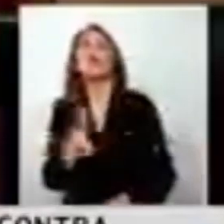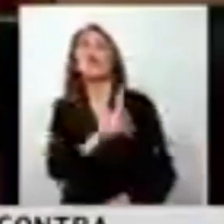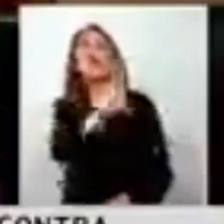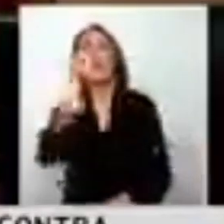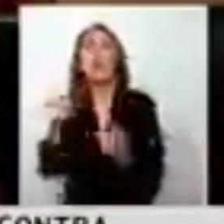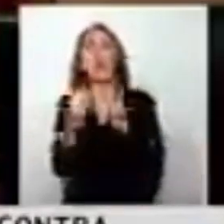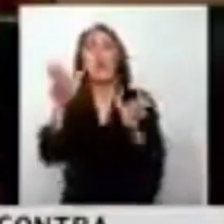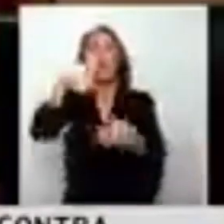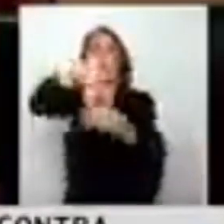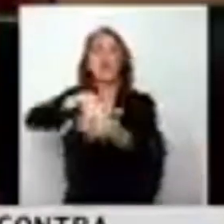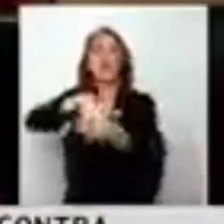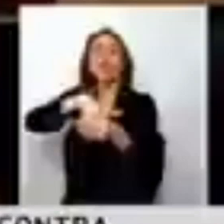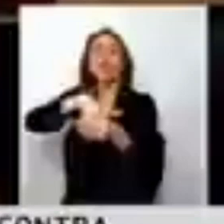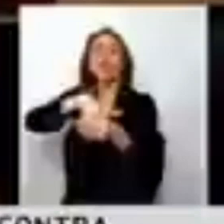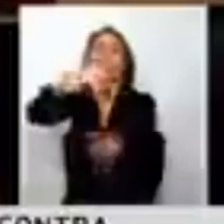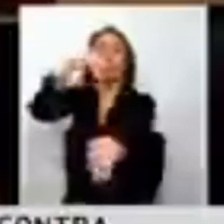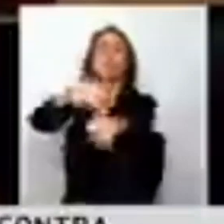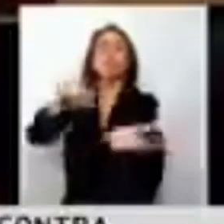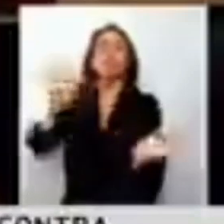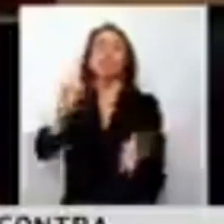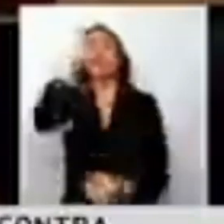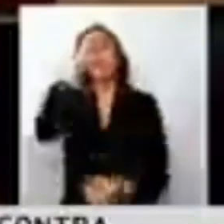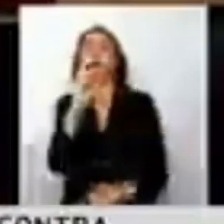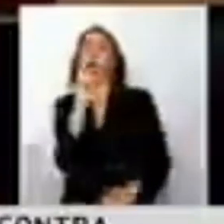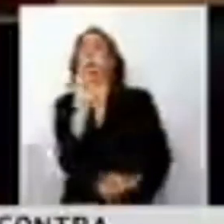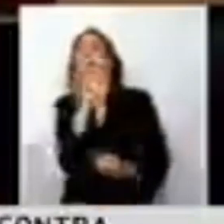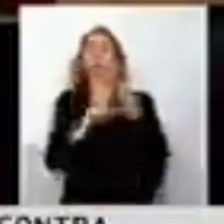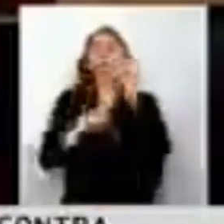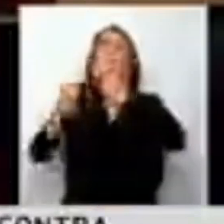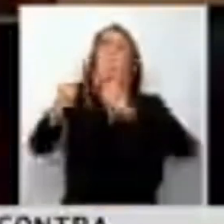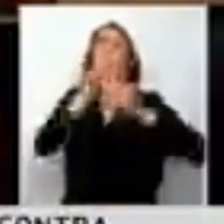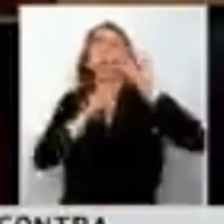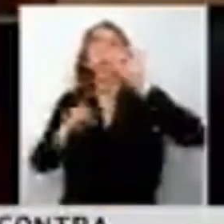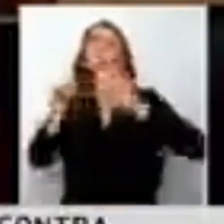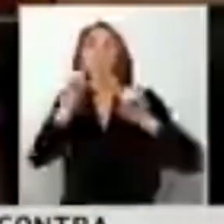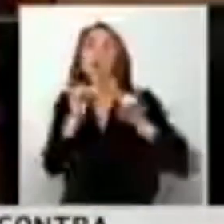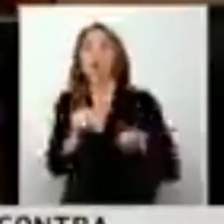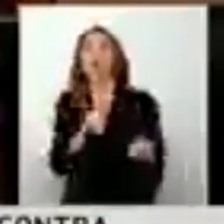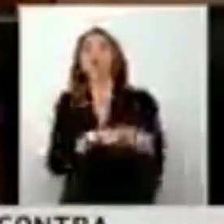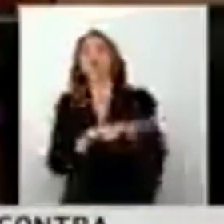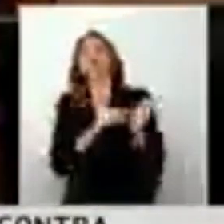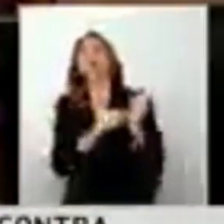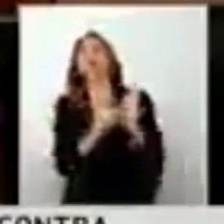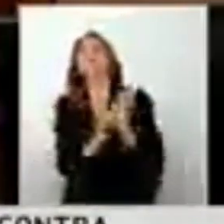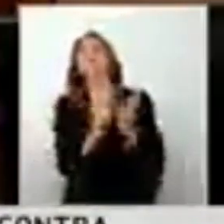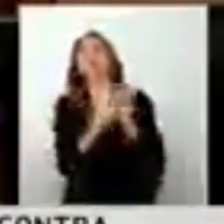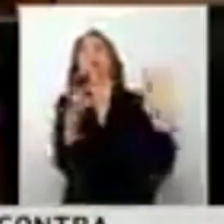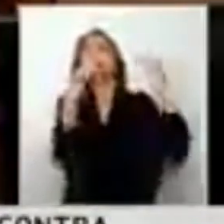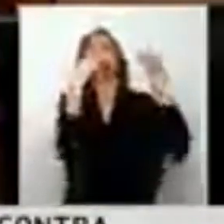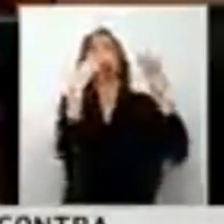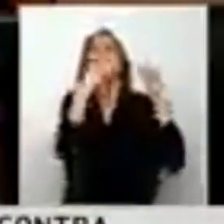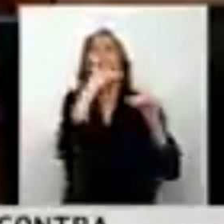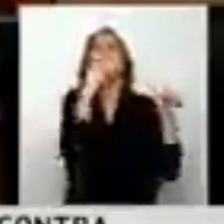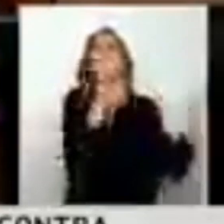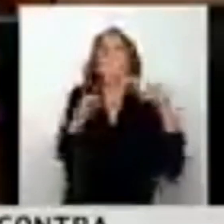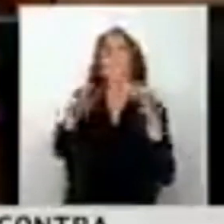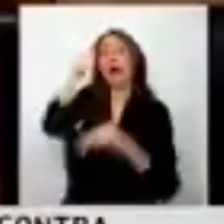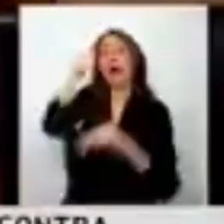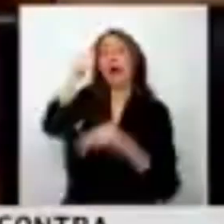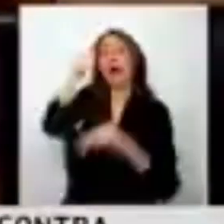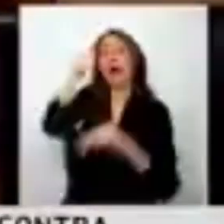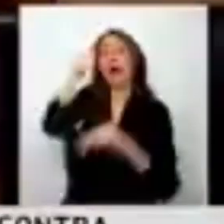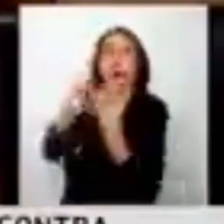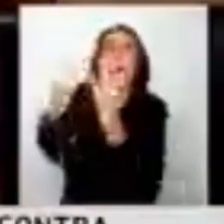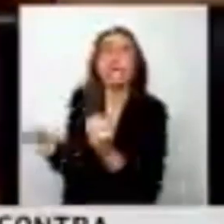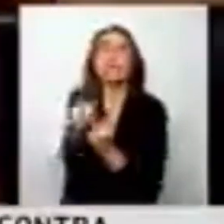quiera, pero no busque después pretextos para decir que esto en realidad es populismo penal, para decir que esto en realidad no soluciona